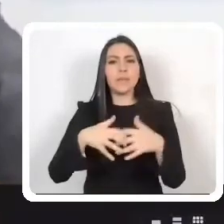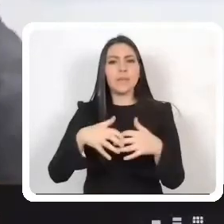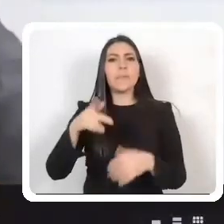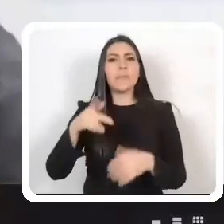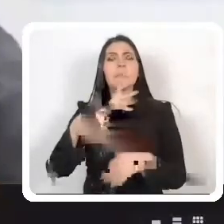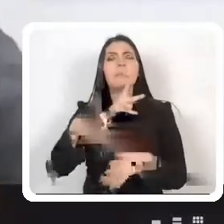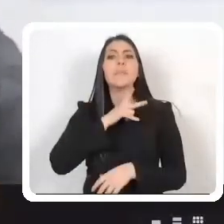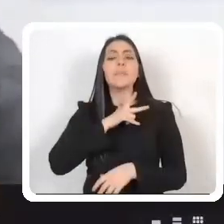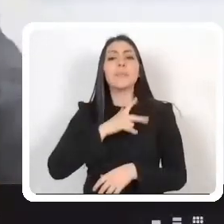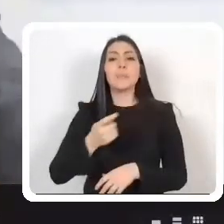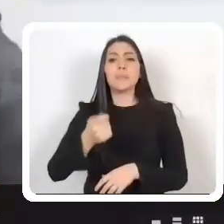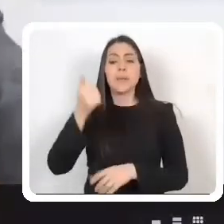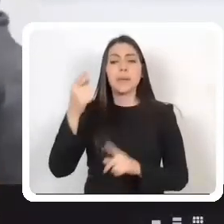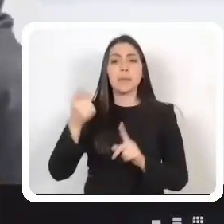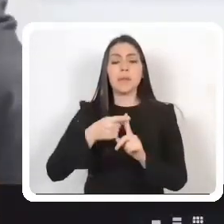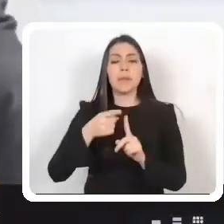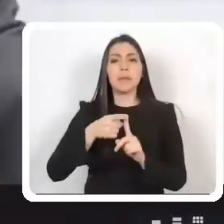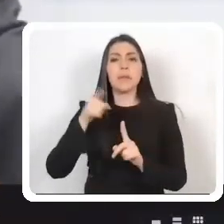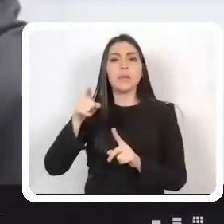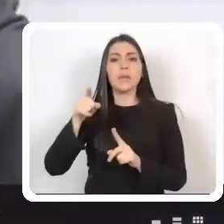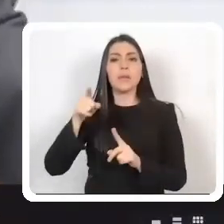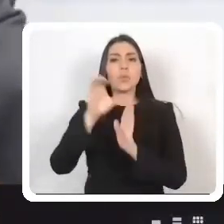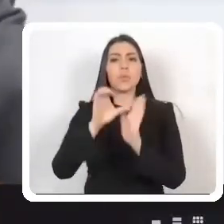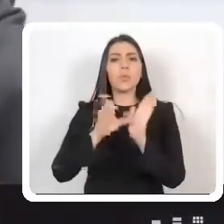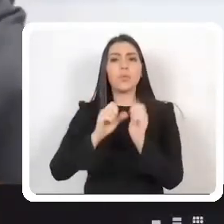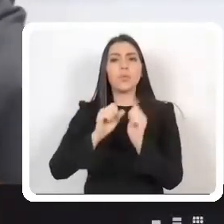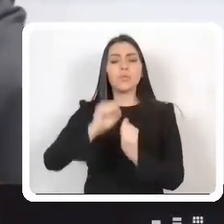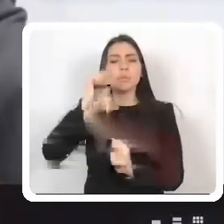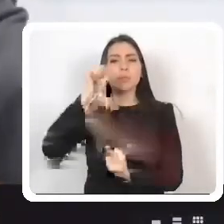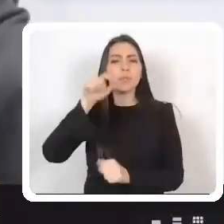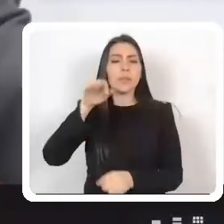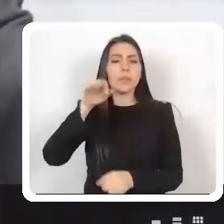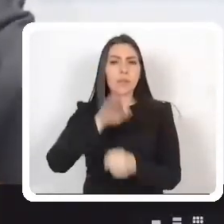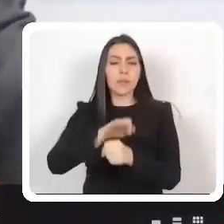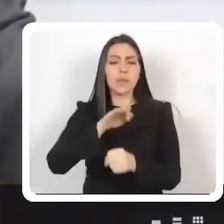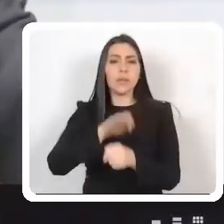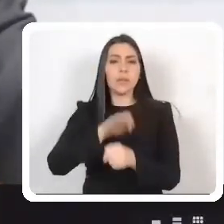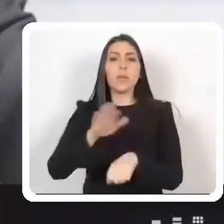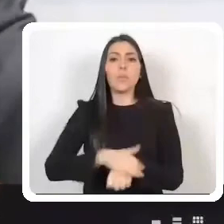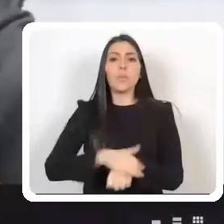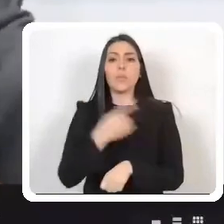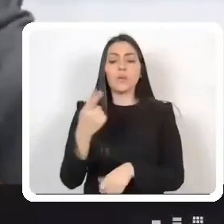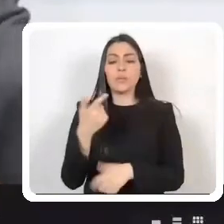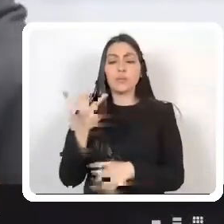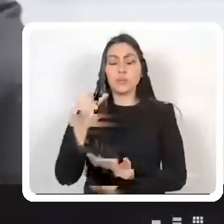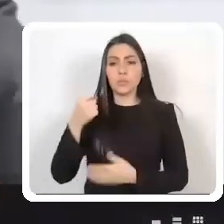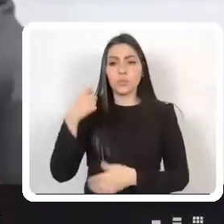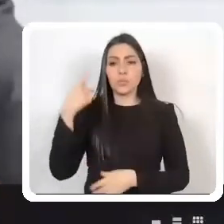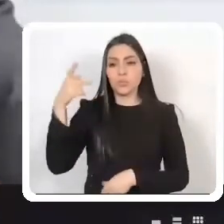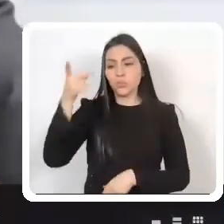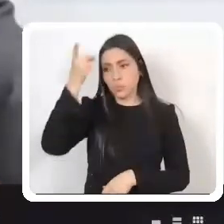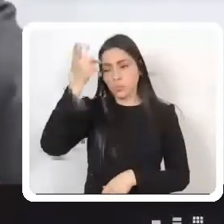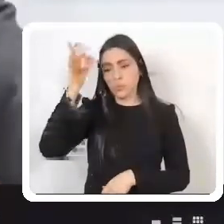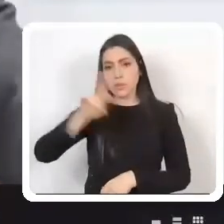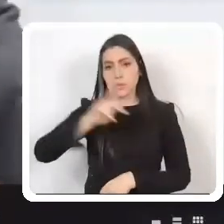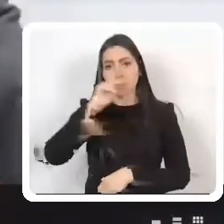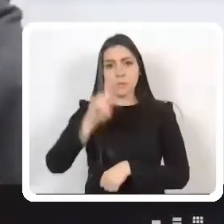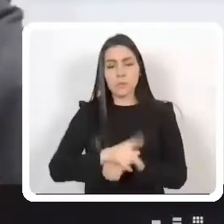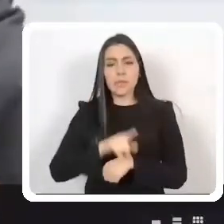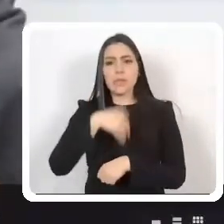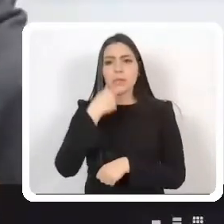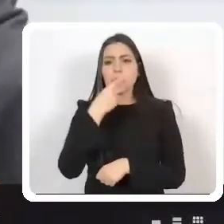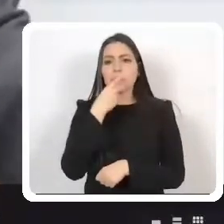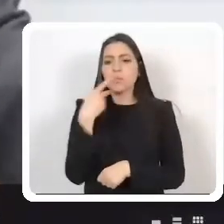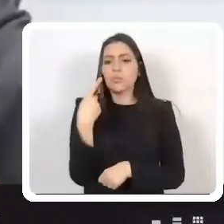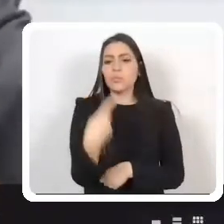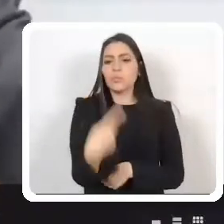de la Constitución, y es que al tratarse de recursos propiedad de la nación, representa la soberanía